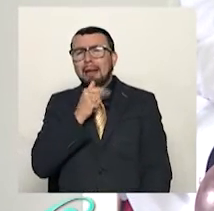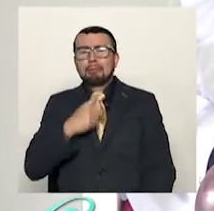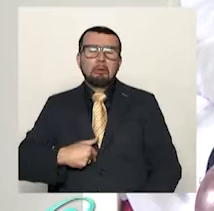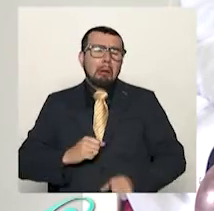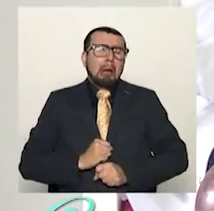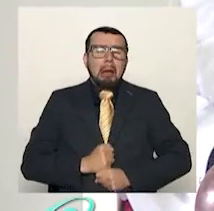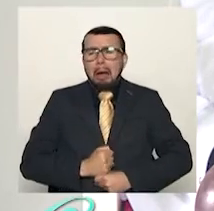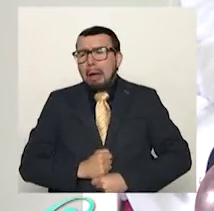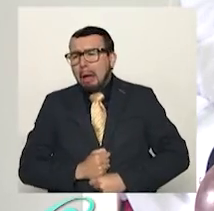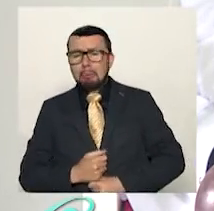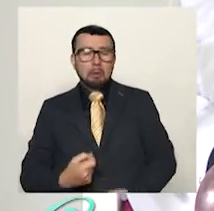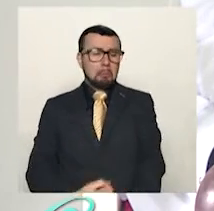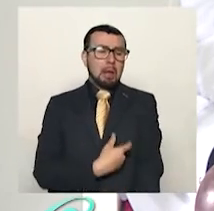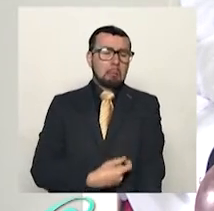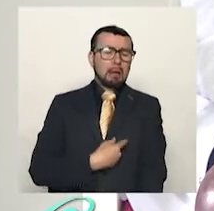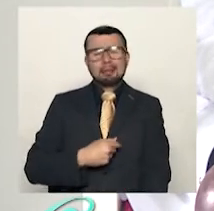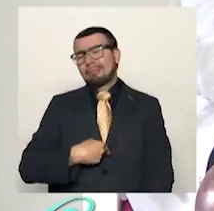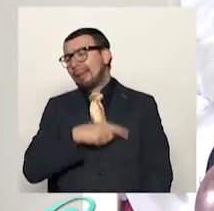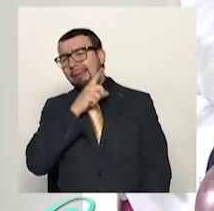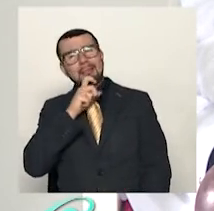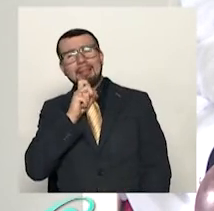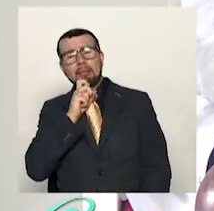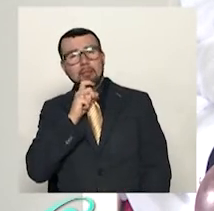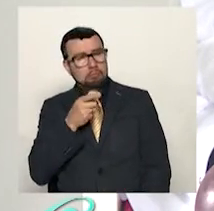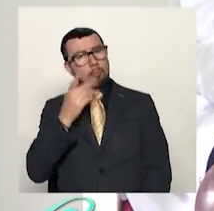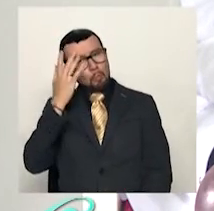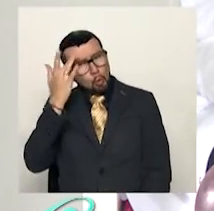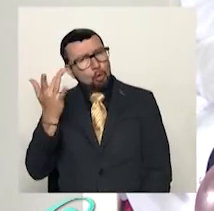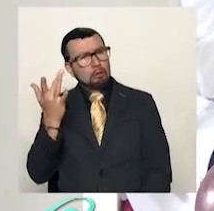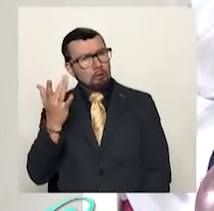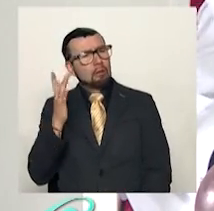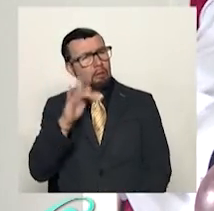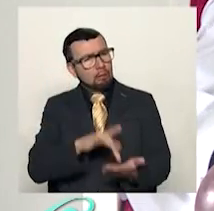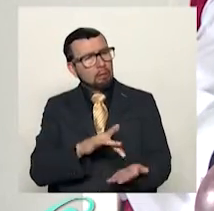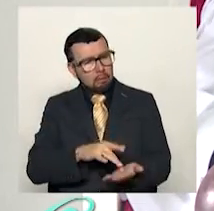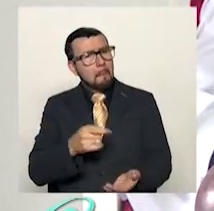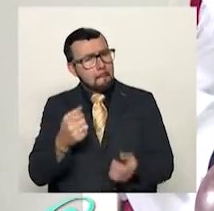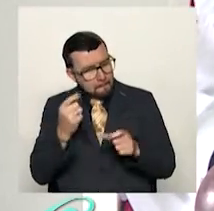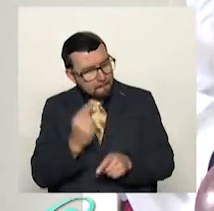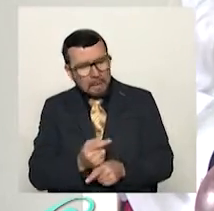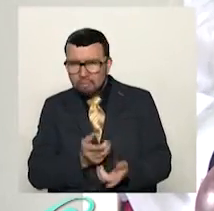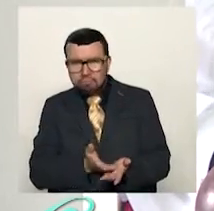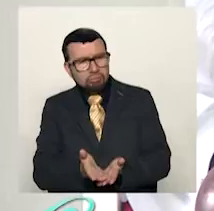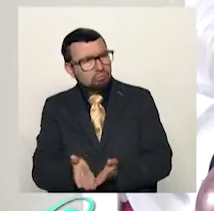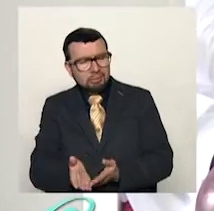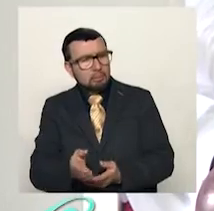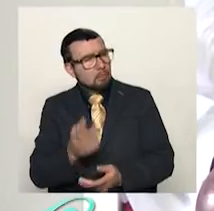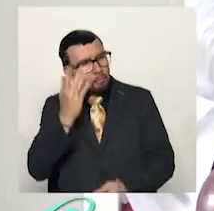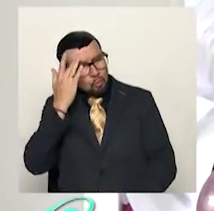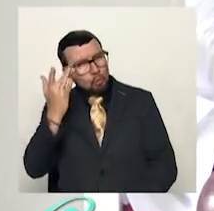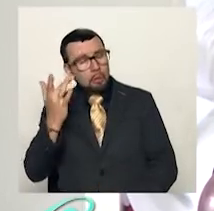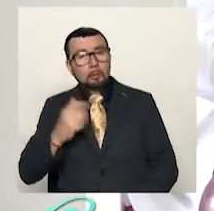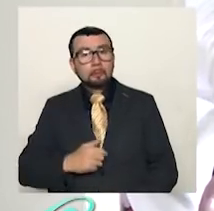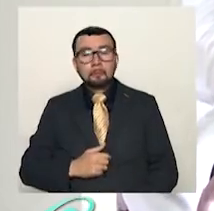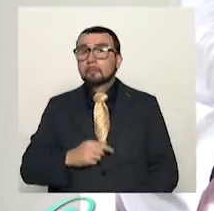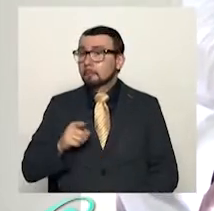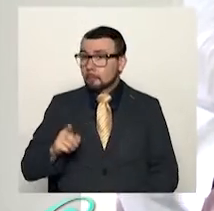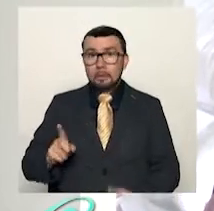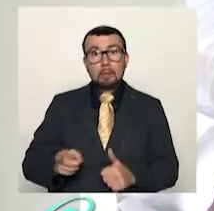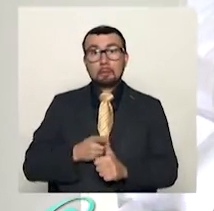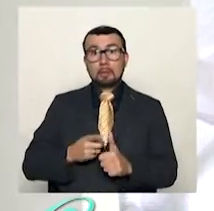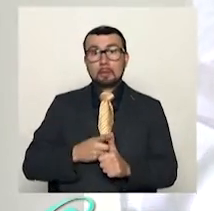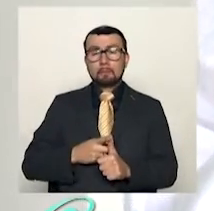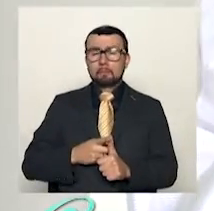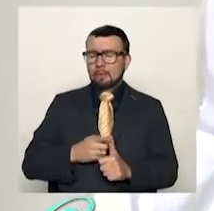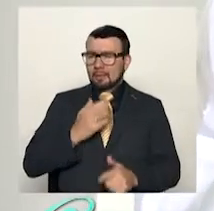a punta de suero. Expliquémosle a la gente por qué, la razón. Bueno, ahí hay varias cosas. La primera, si uno